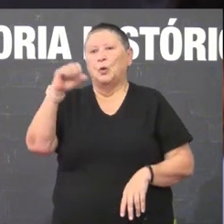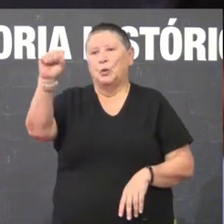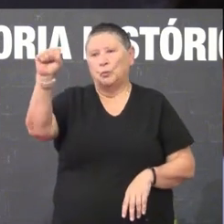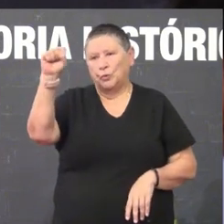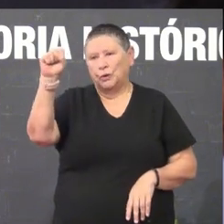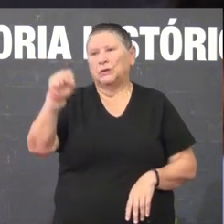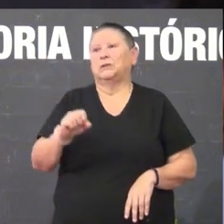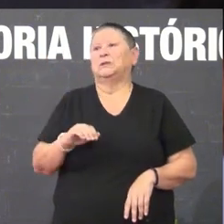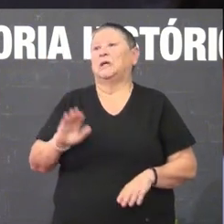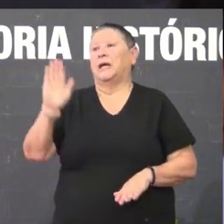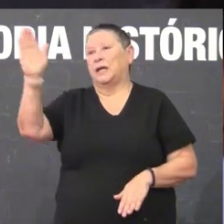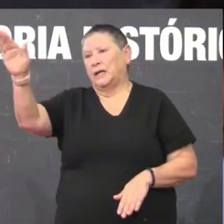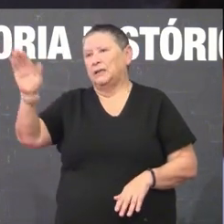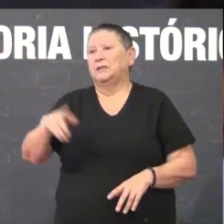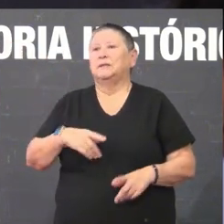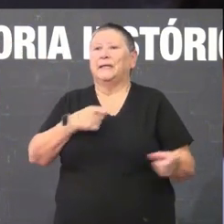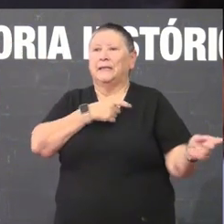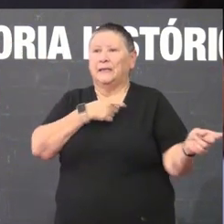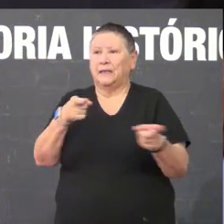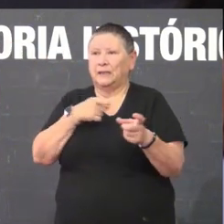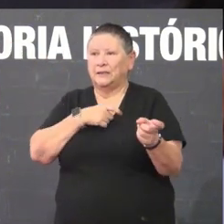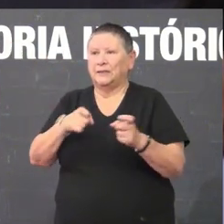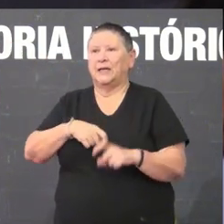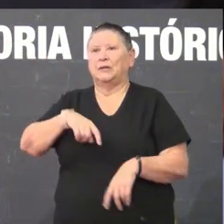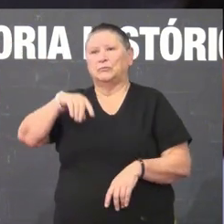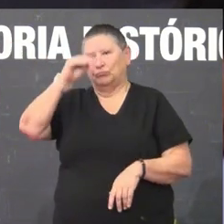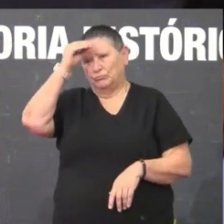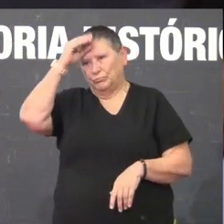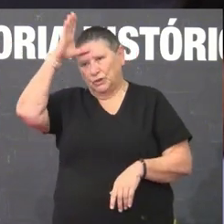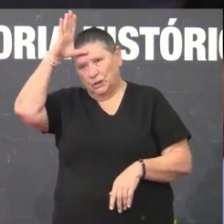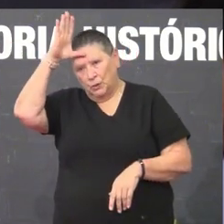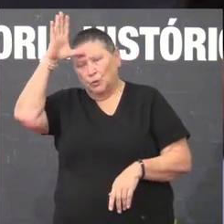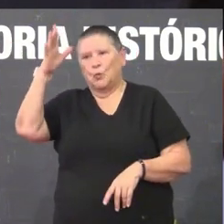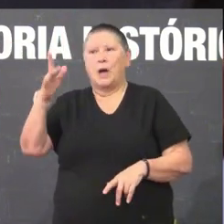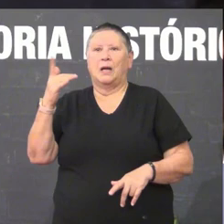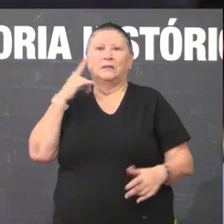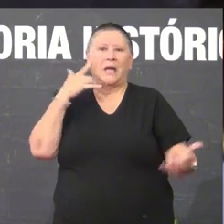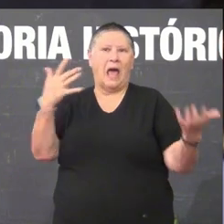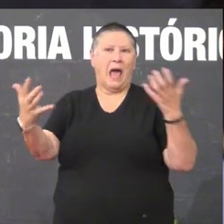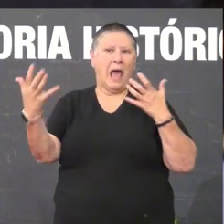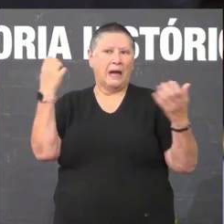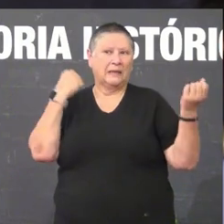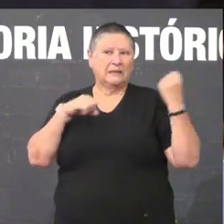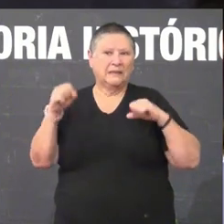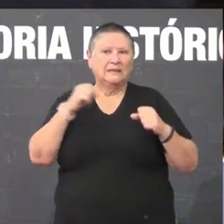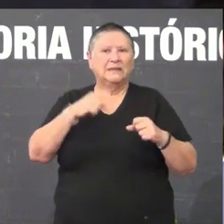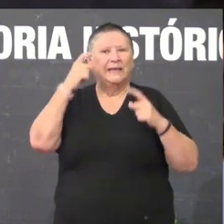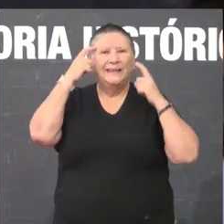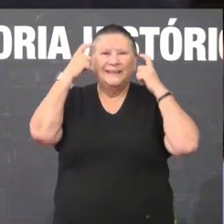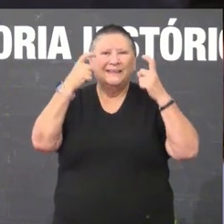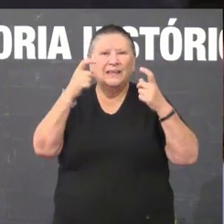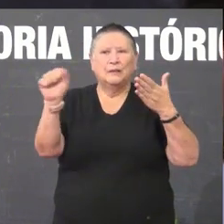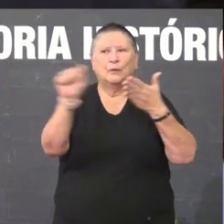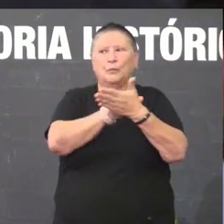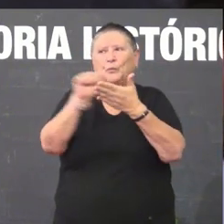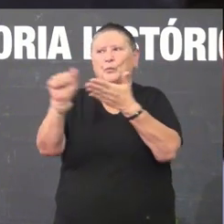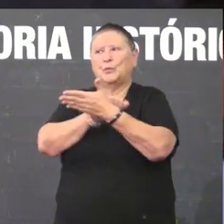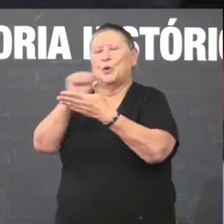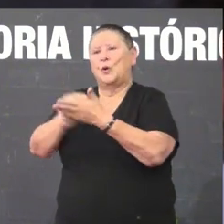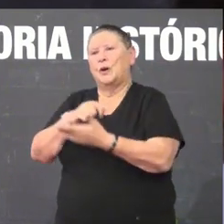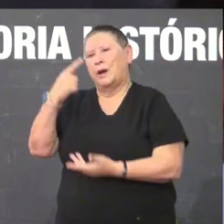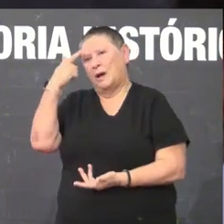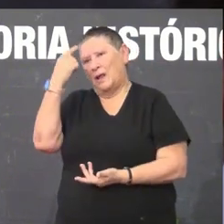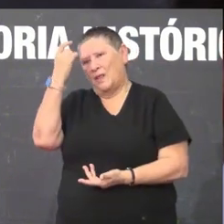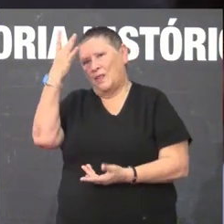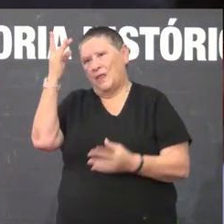a los guerrilleros a los intelectuales a los artistas intentó borrar sus ideas persiguió sus ideas por eso el relato